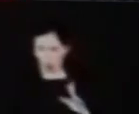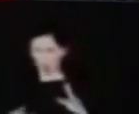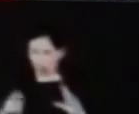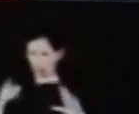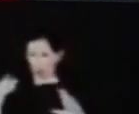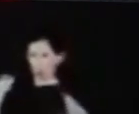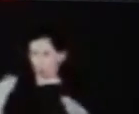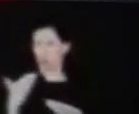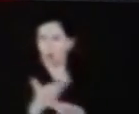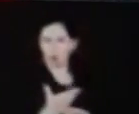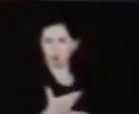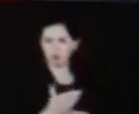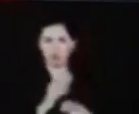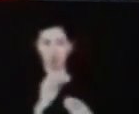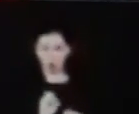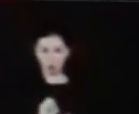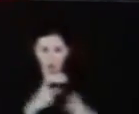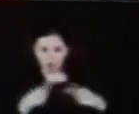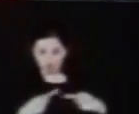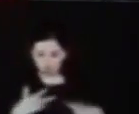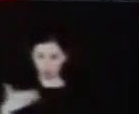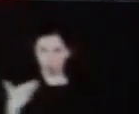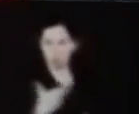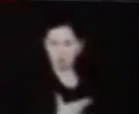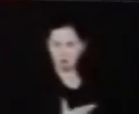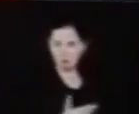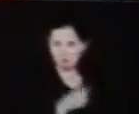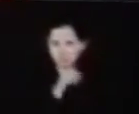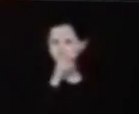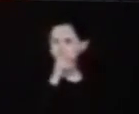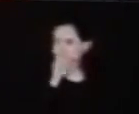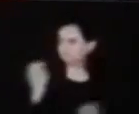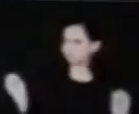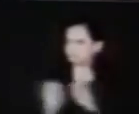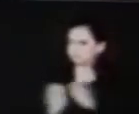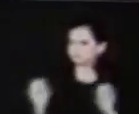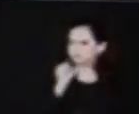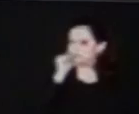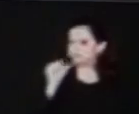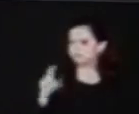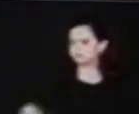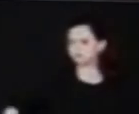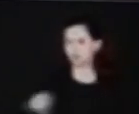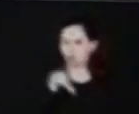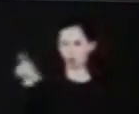una autoridad civil. Su lealtad al gobierno